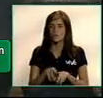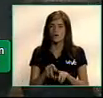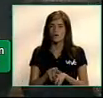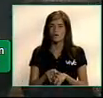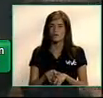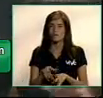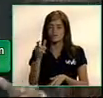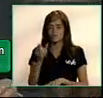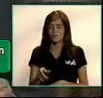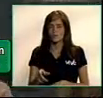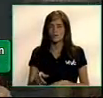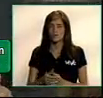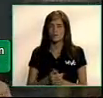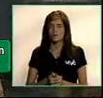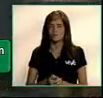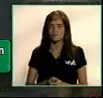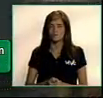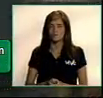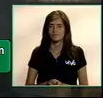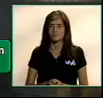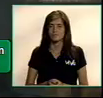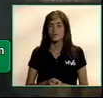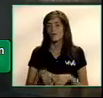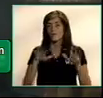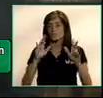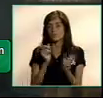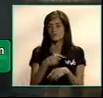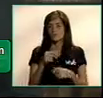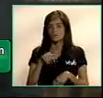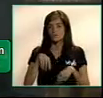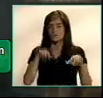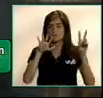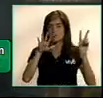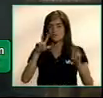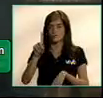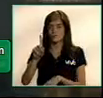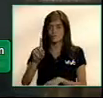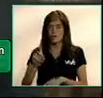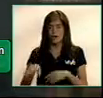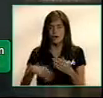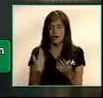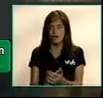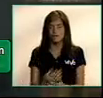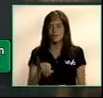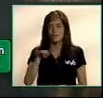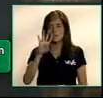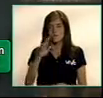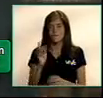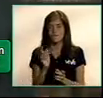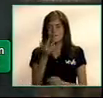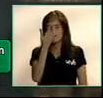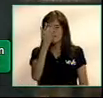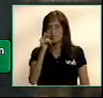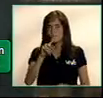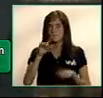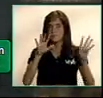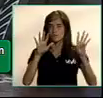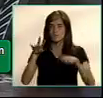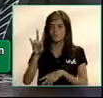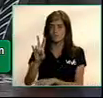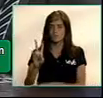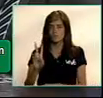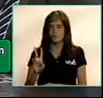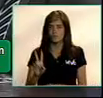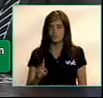personaje. Desde el 8 de agosto del 71 a el 4 de febrero de 1992,